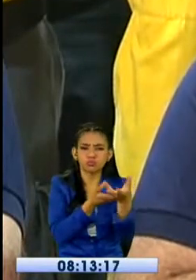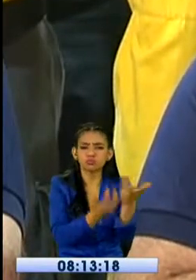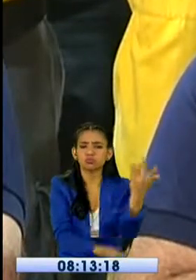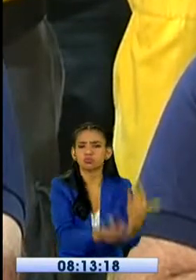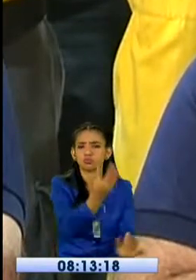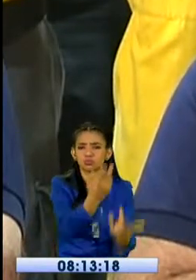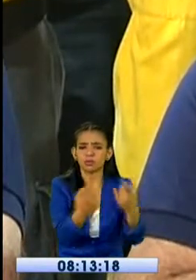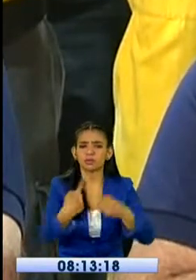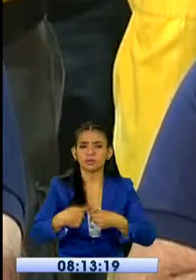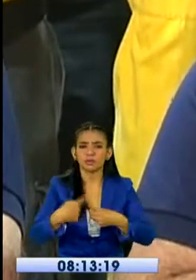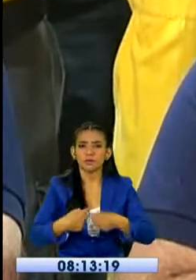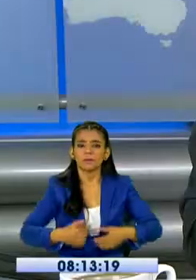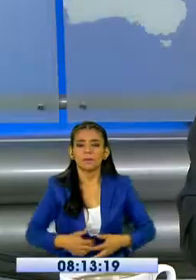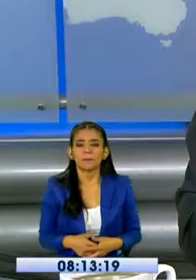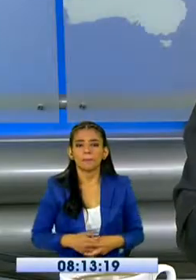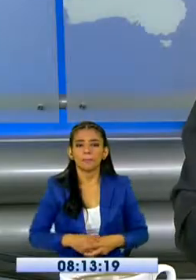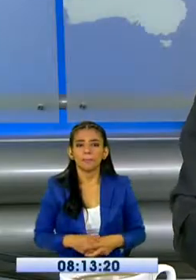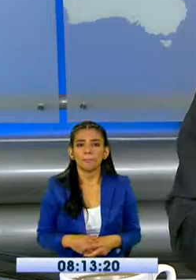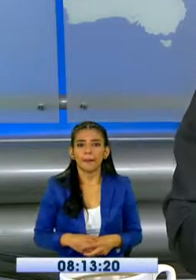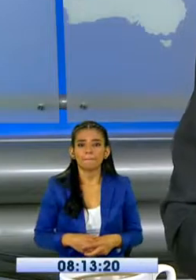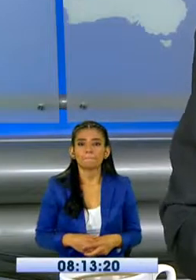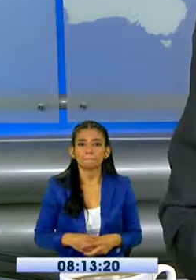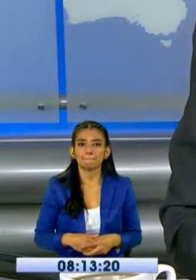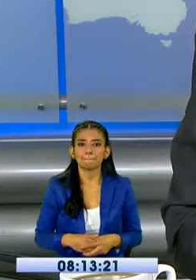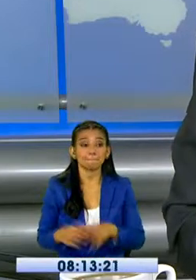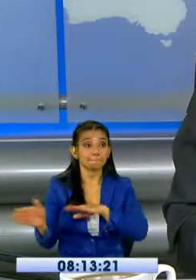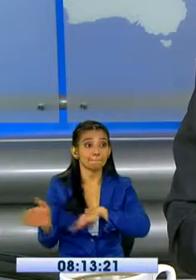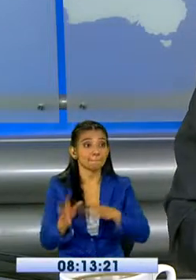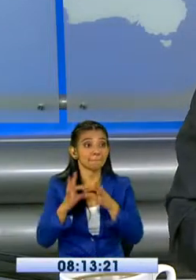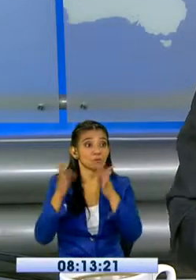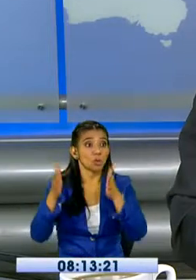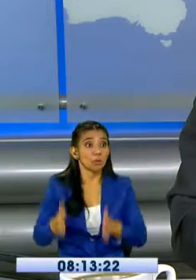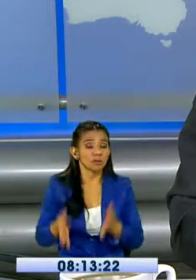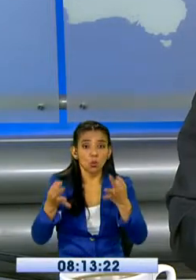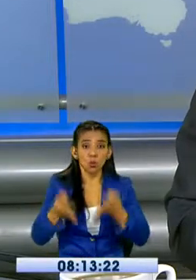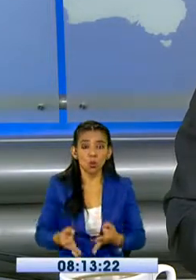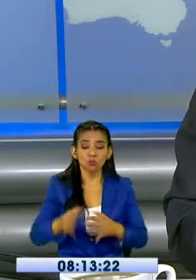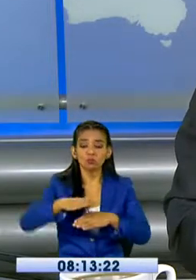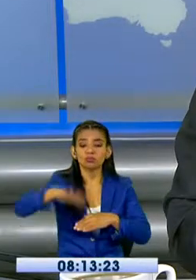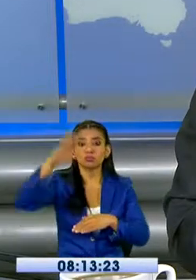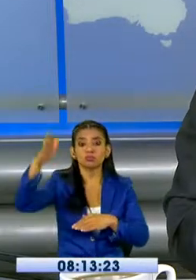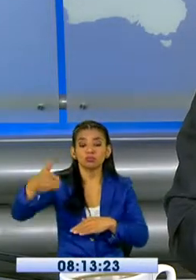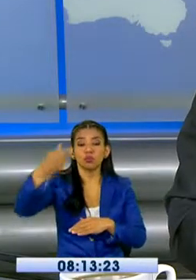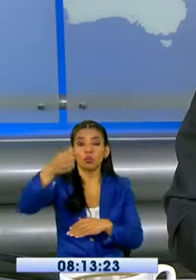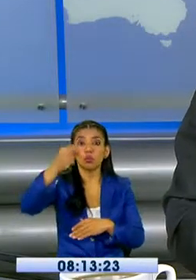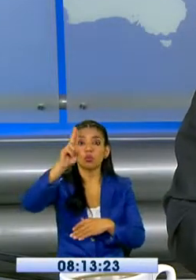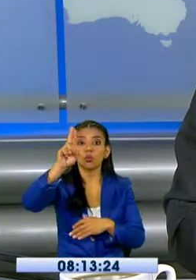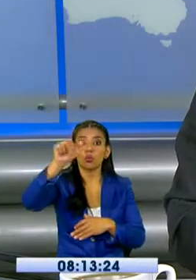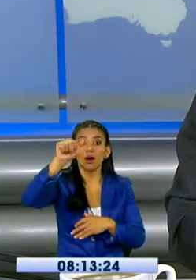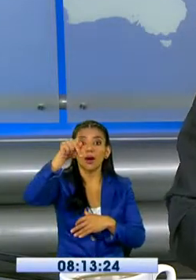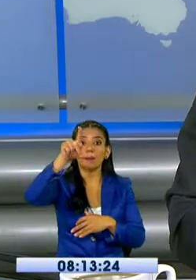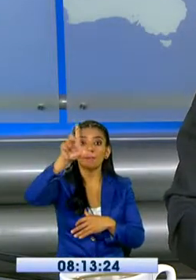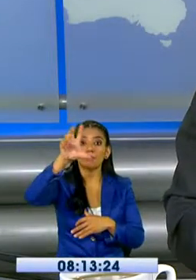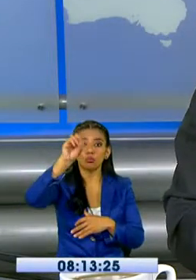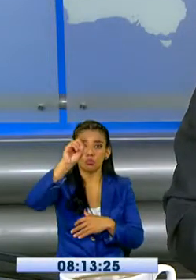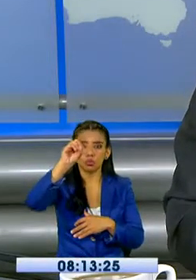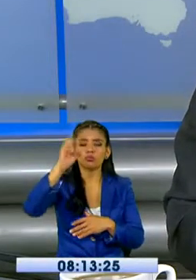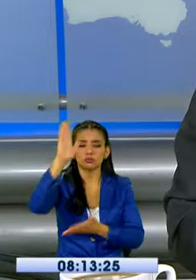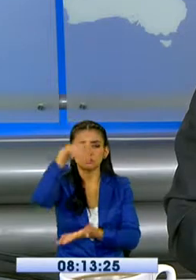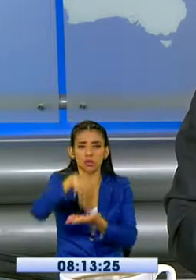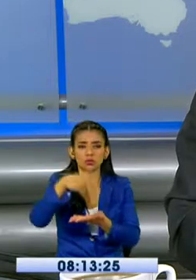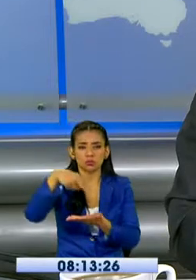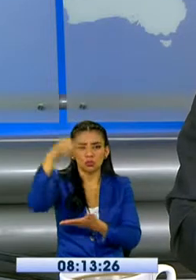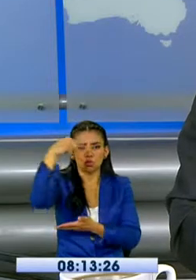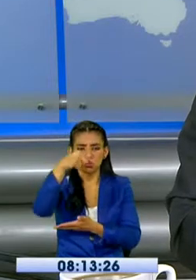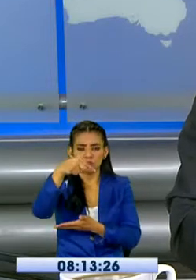forestal en la ciudad de Quito. Vamos ahora con Andrea Orbe, que está en vivo desde el Mirador de Guápulo, esto en el centro norte de la ciudad, pues está